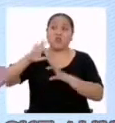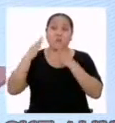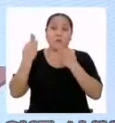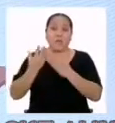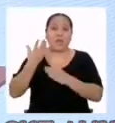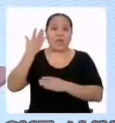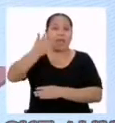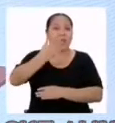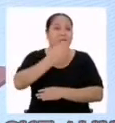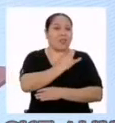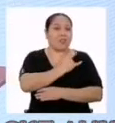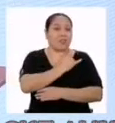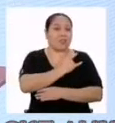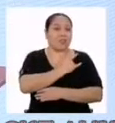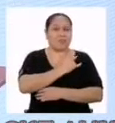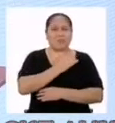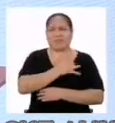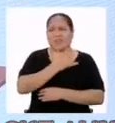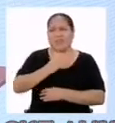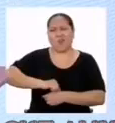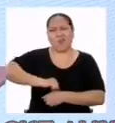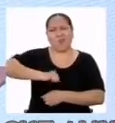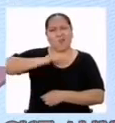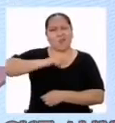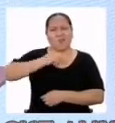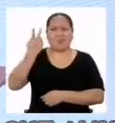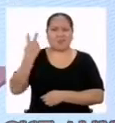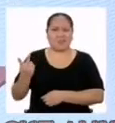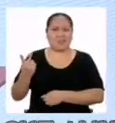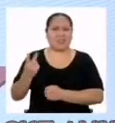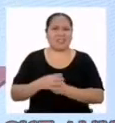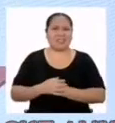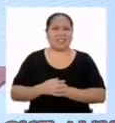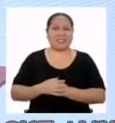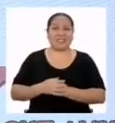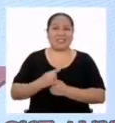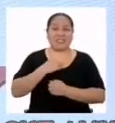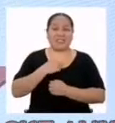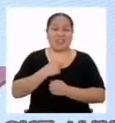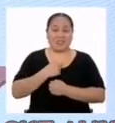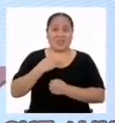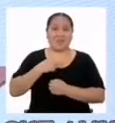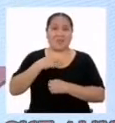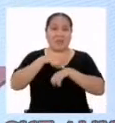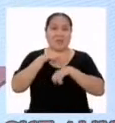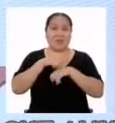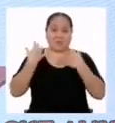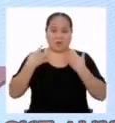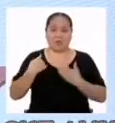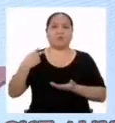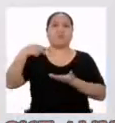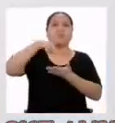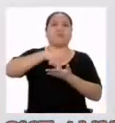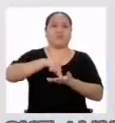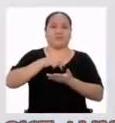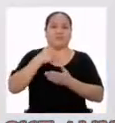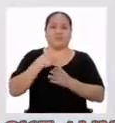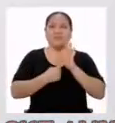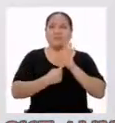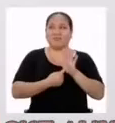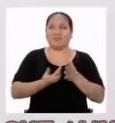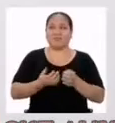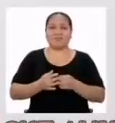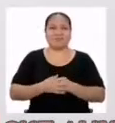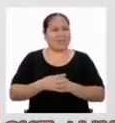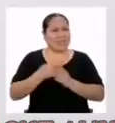Me sentí muy orgullosa de ellas y siento que es mi turno. Ahora me toca a mí hacer algo. Qué importante